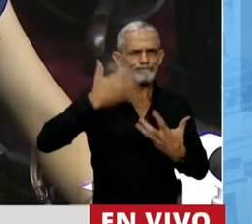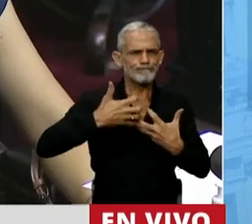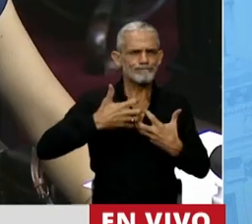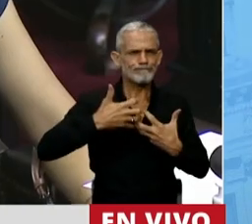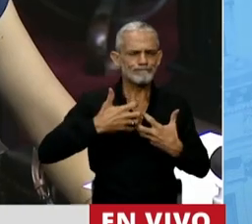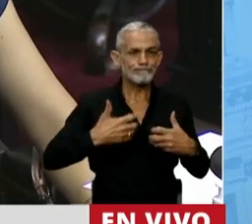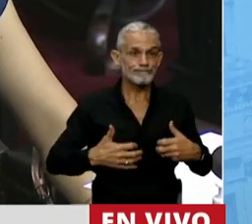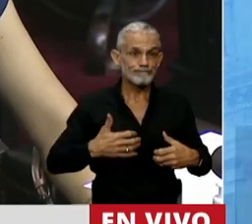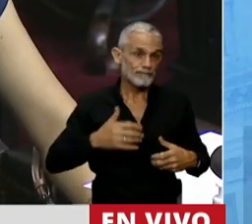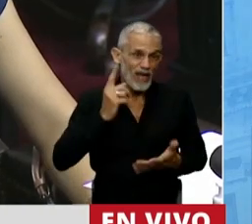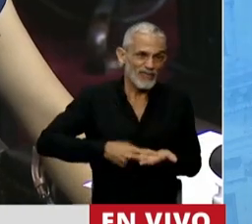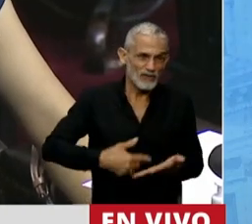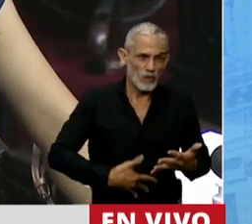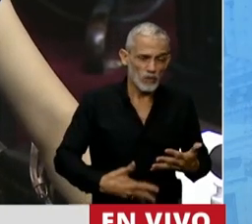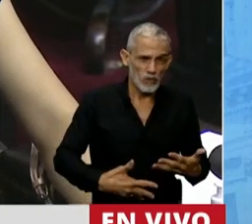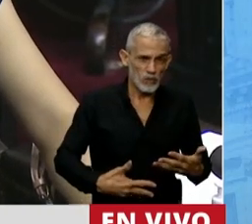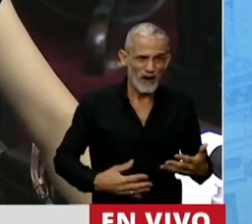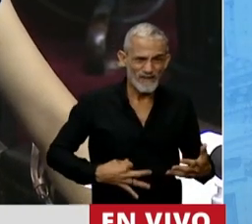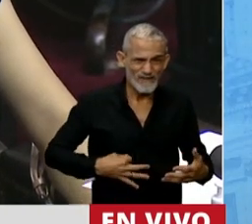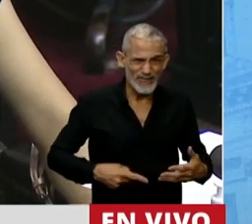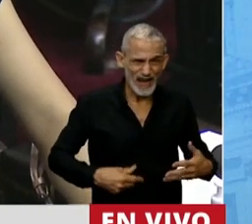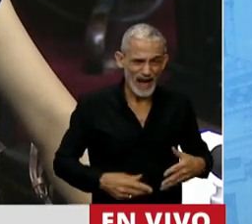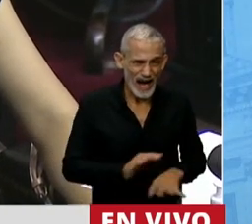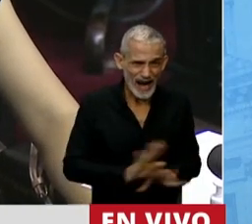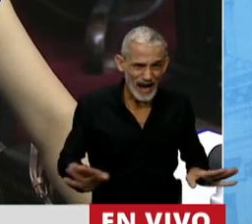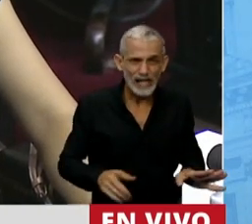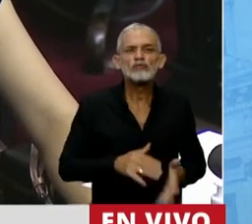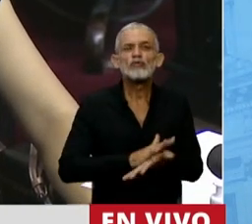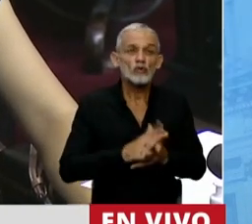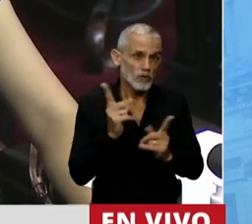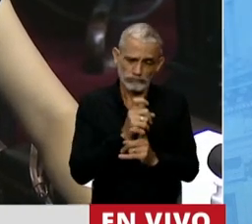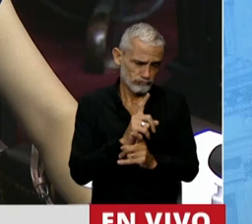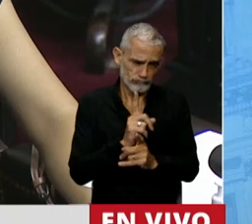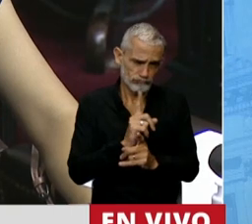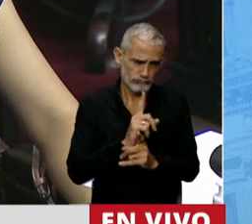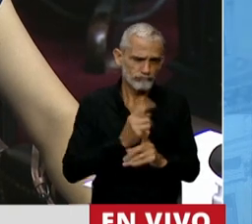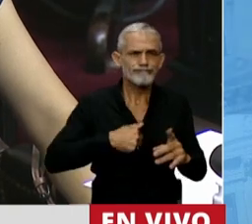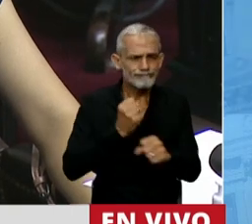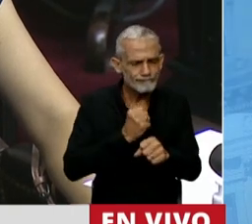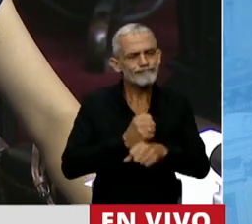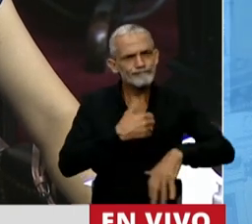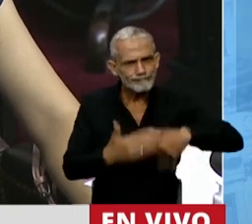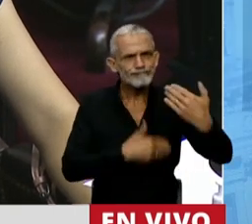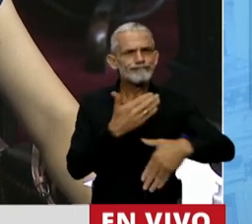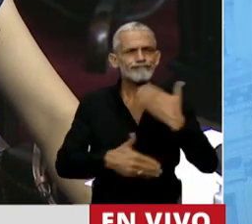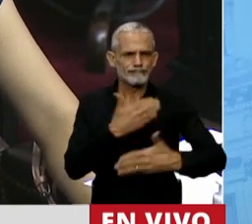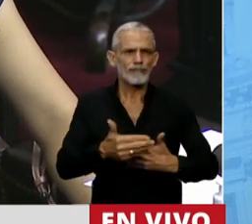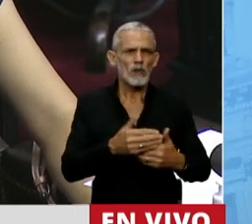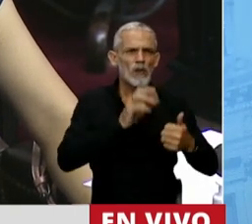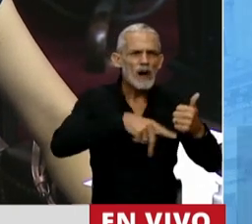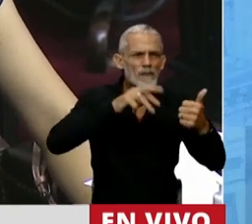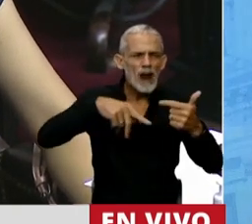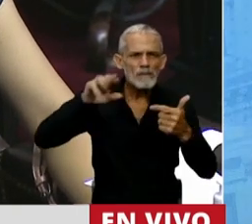la interrupción de una vida en desarrollo no es la solución a los problemas. Debemos seguir trabajando por todas las